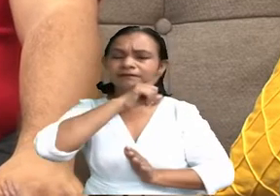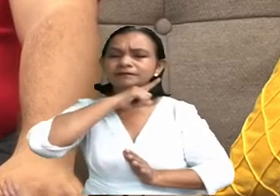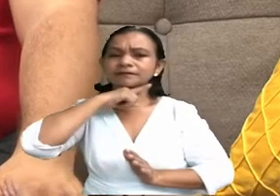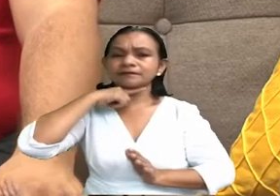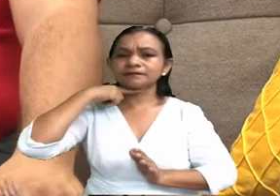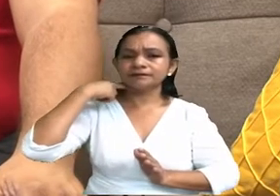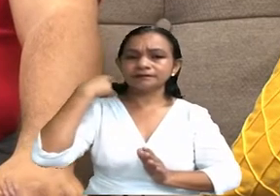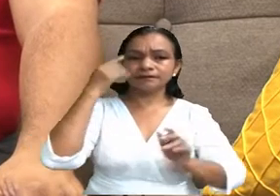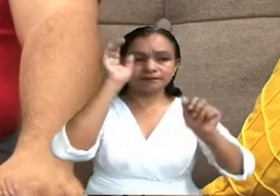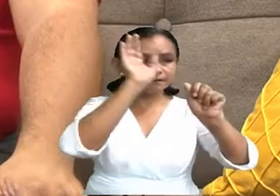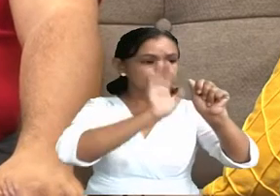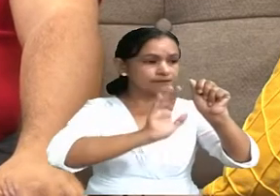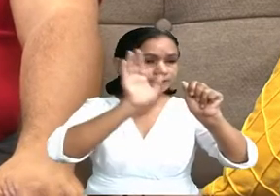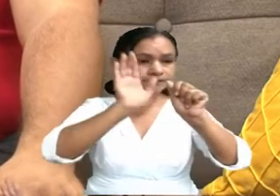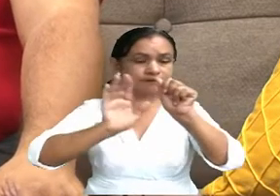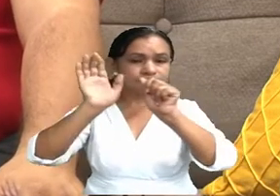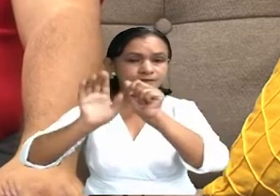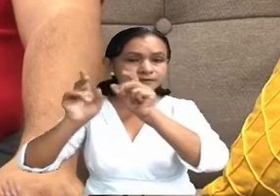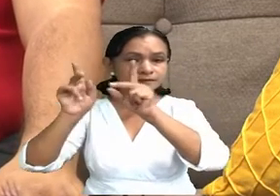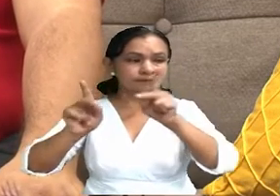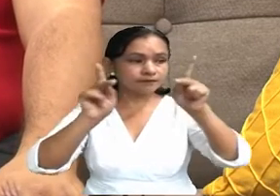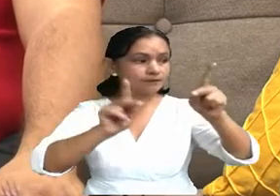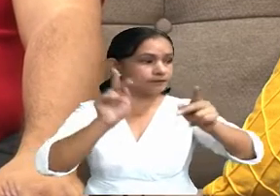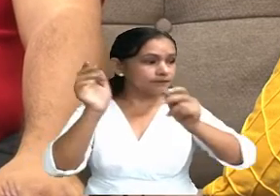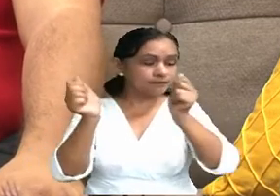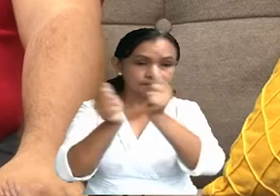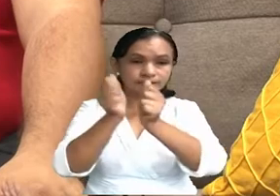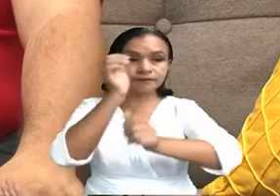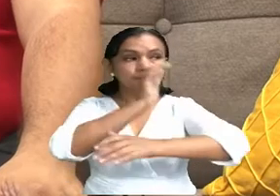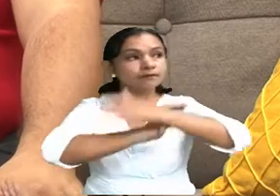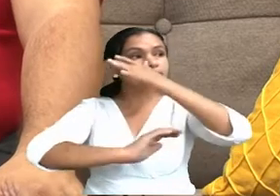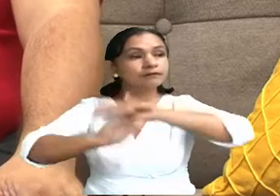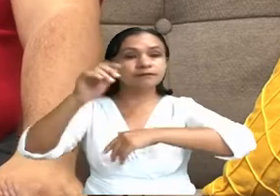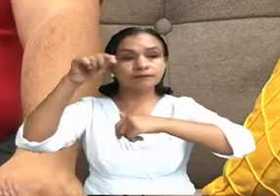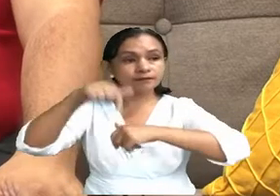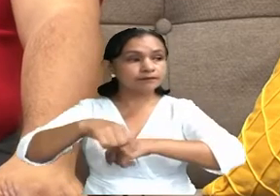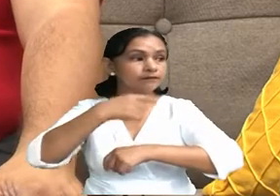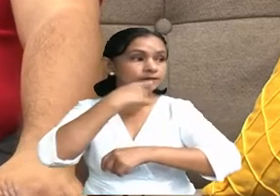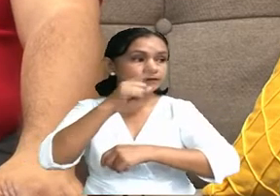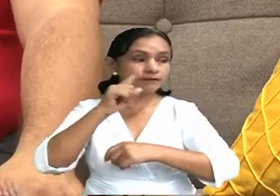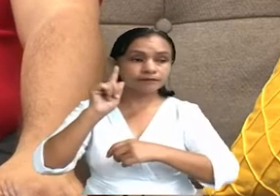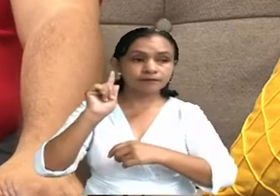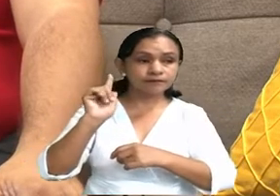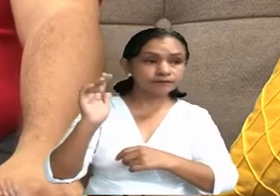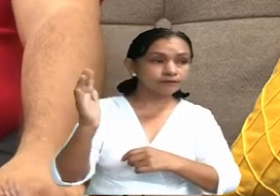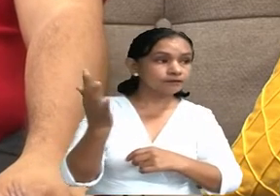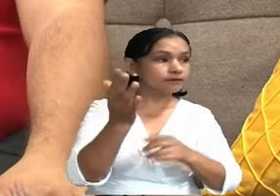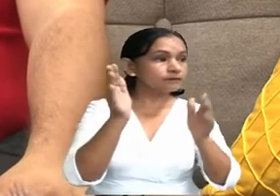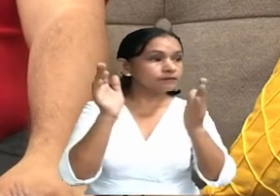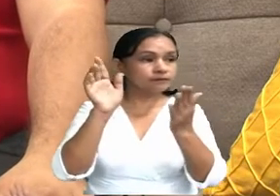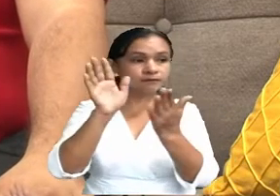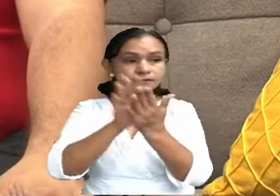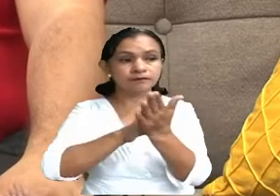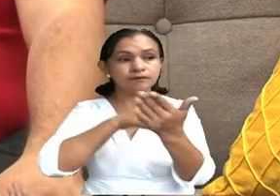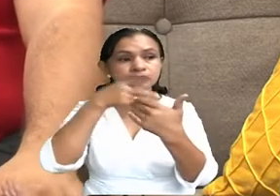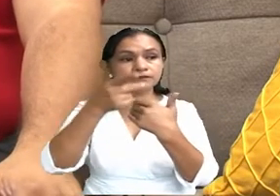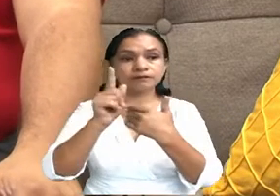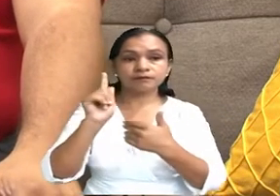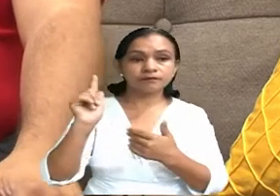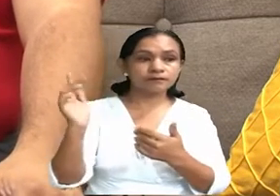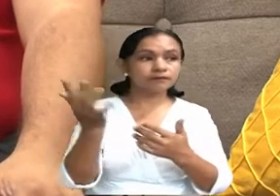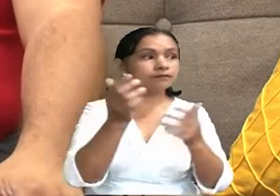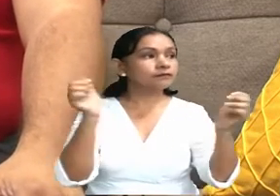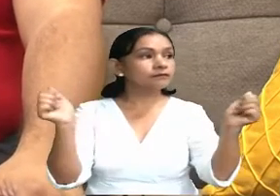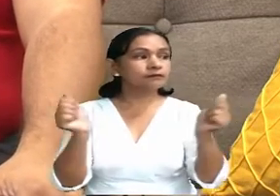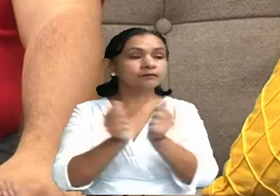de cada persona con discapacidad, y es lo que hoy constituye el programa Todos con Voz. Okay. Entonces, es el